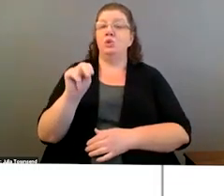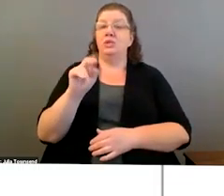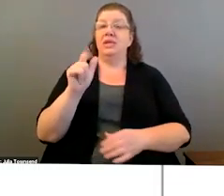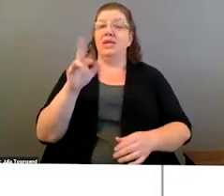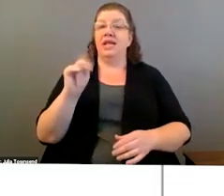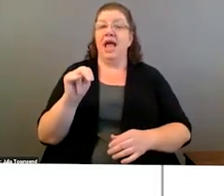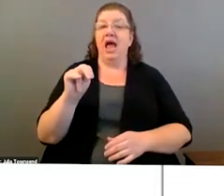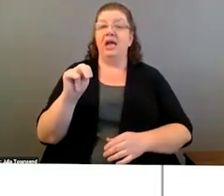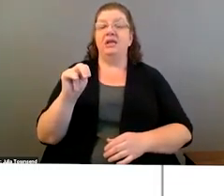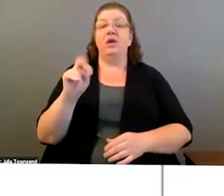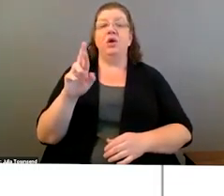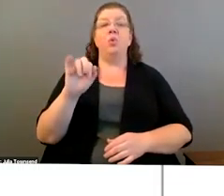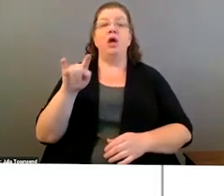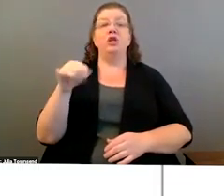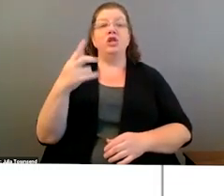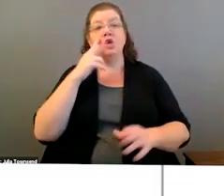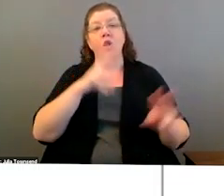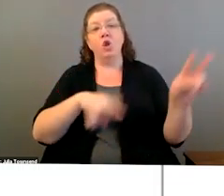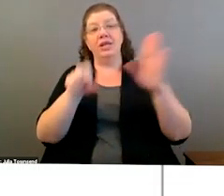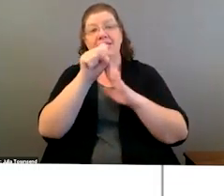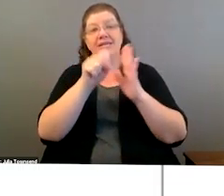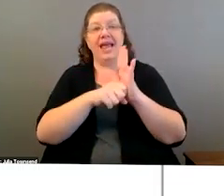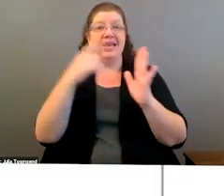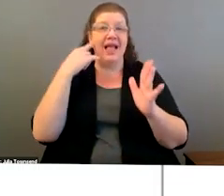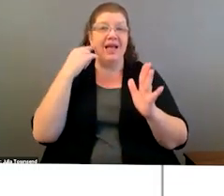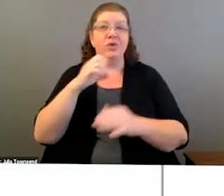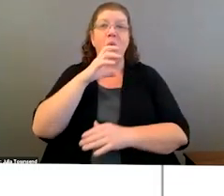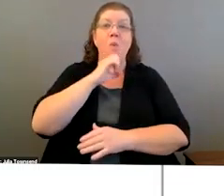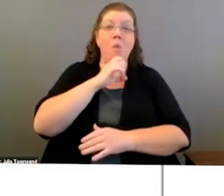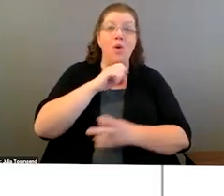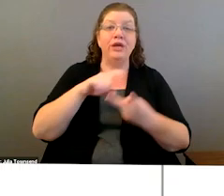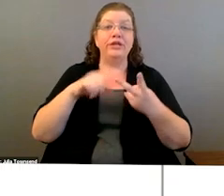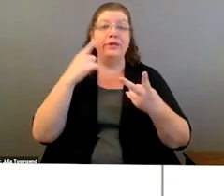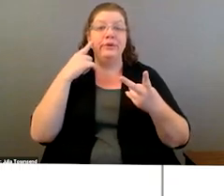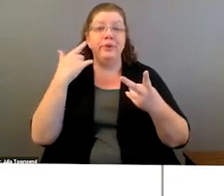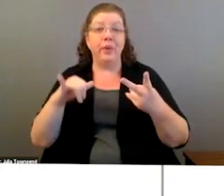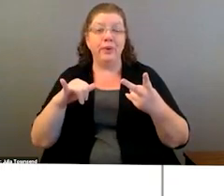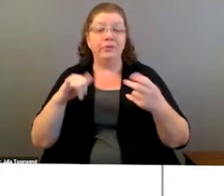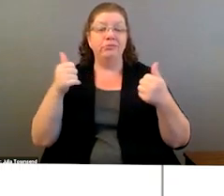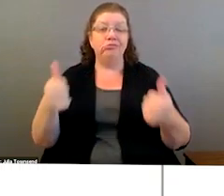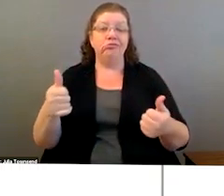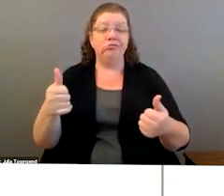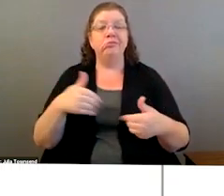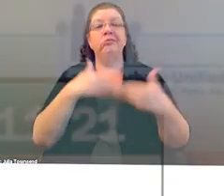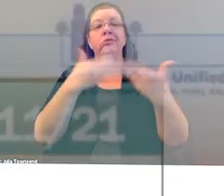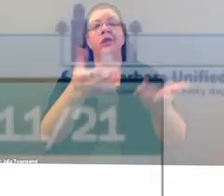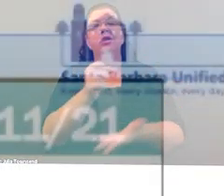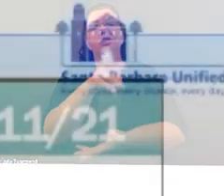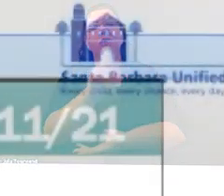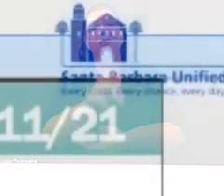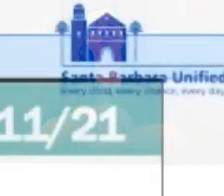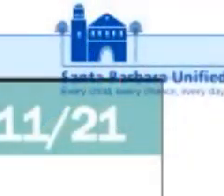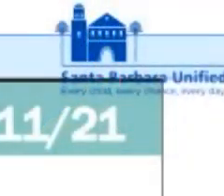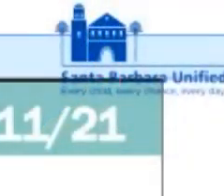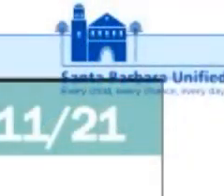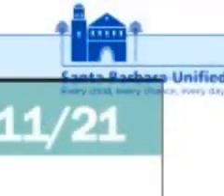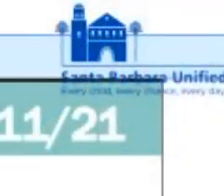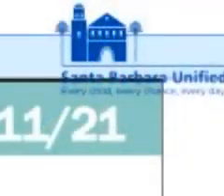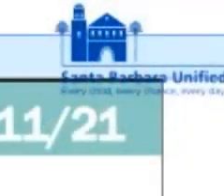salt para que ella nos habla del nivel anaranjado y rojo que pueden ver aquí su ser